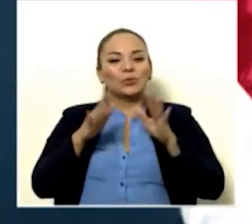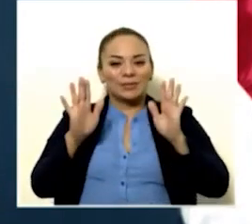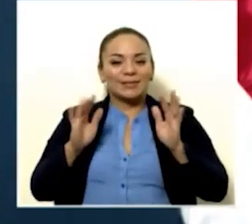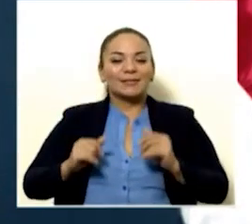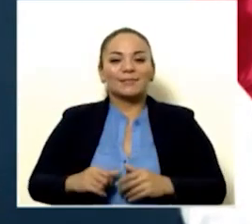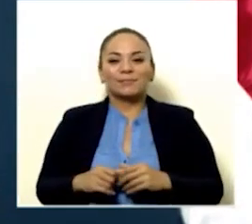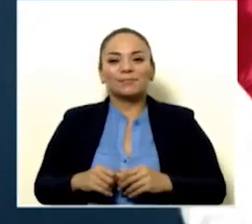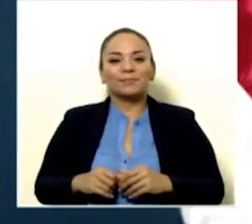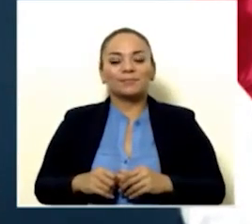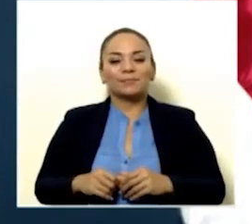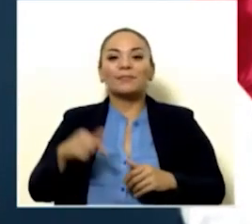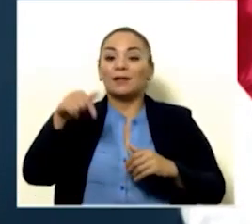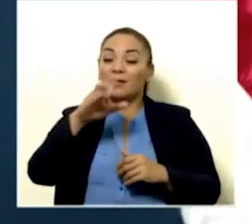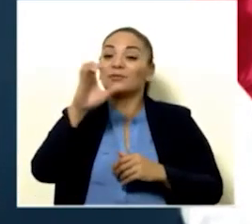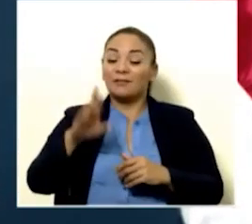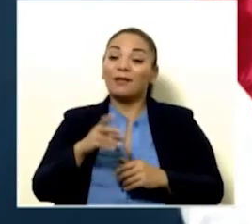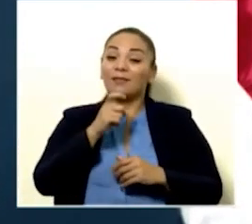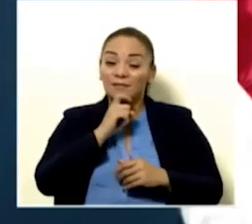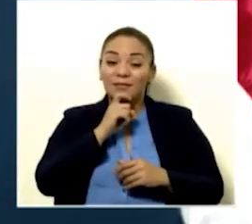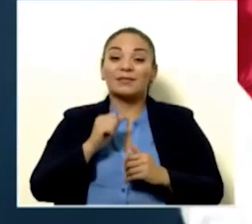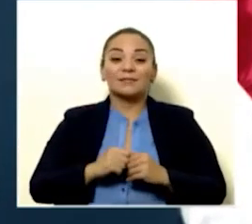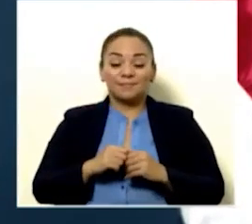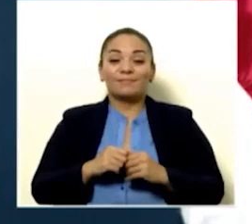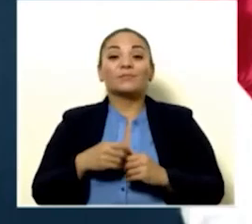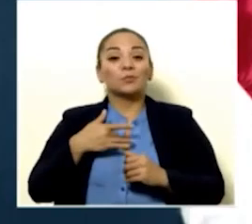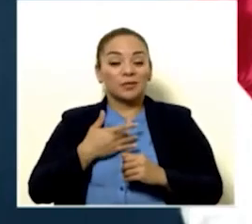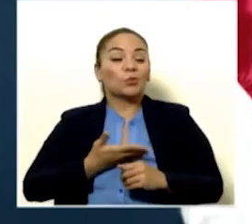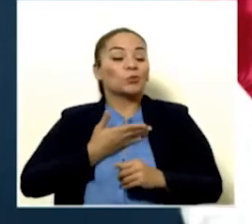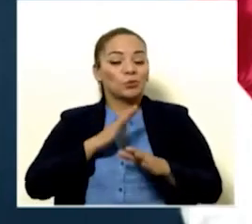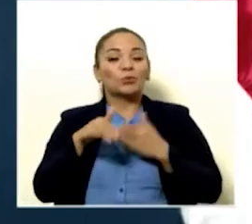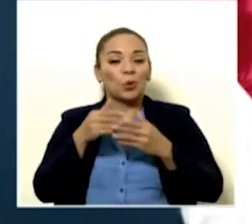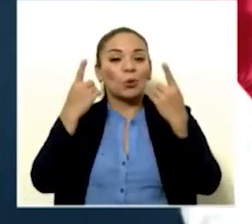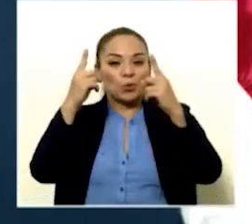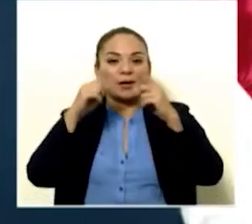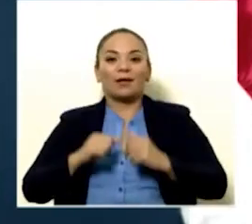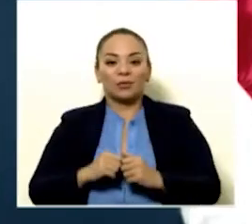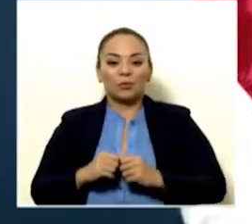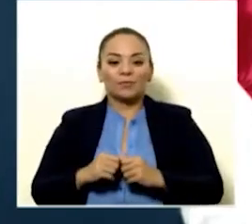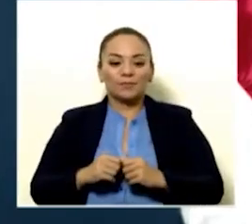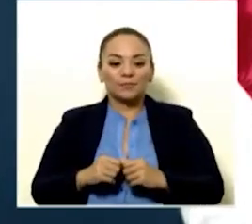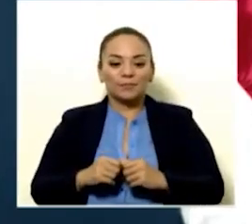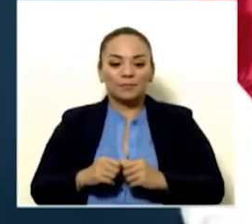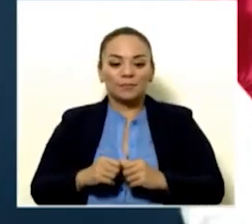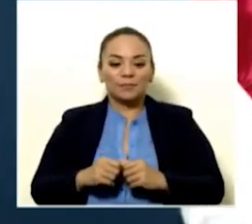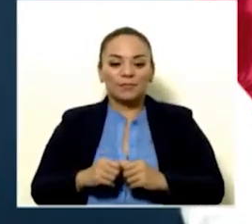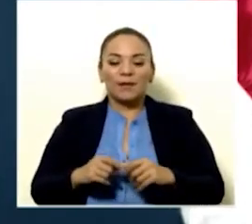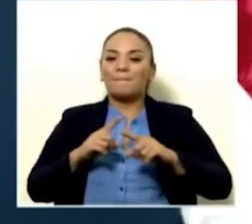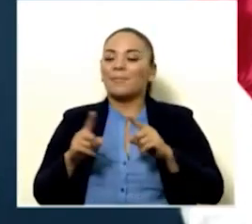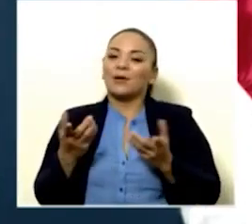que Costa Rica cuesta. Yo me siento muy orgulloso de lo que estamos logrando, pero nunca sobra